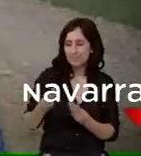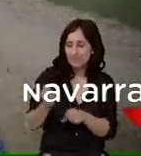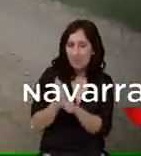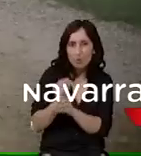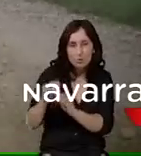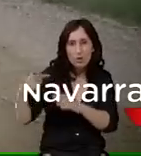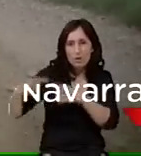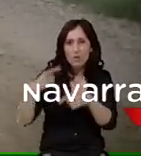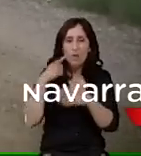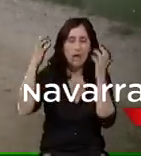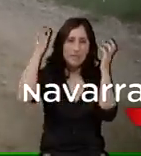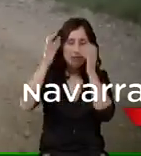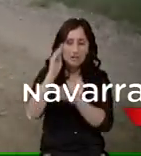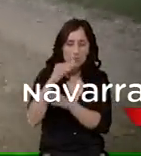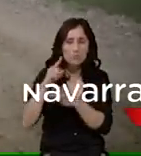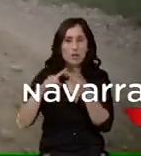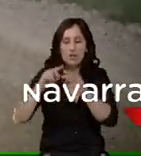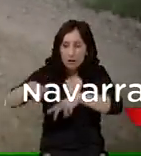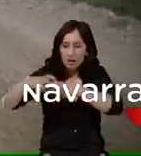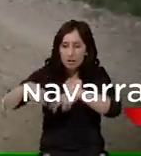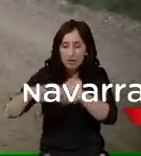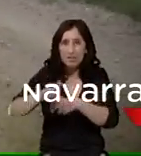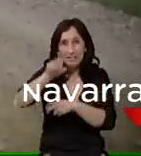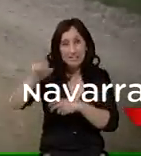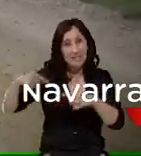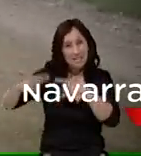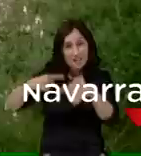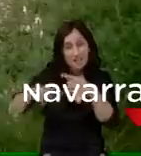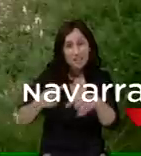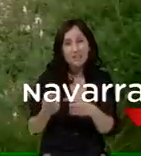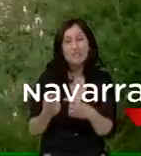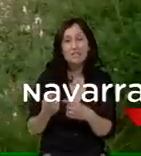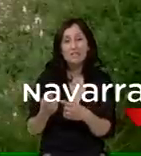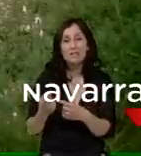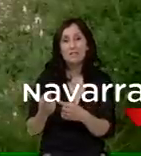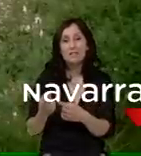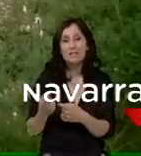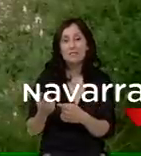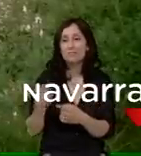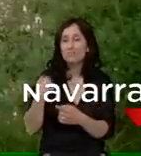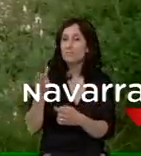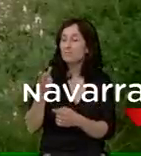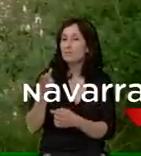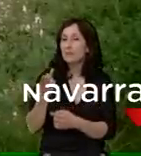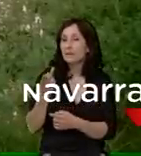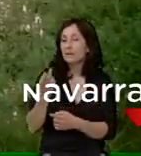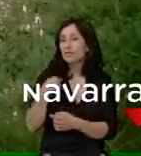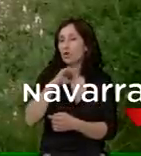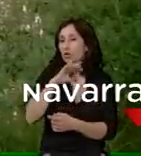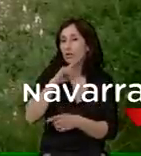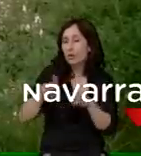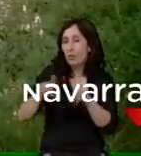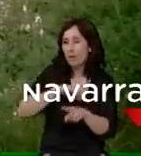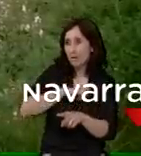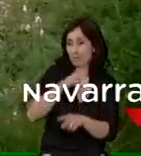ganaderos, agricultores, están tan contentos como yo de estar en este paraje que al